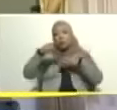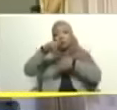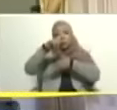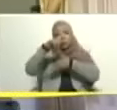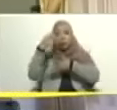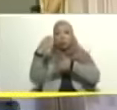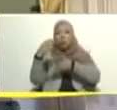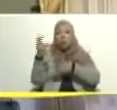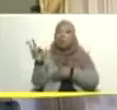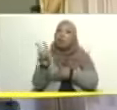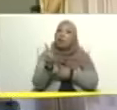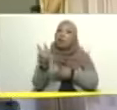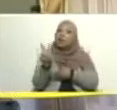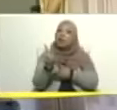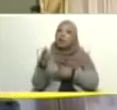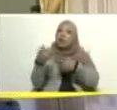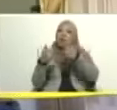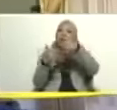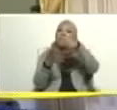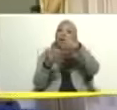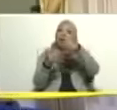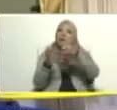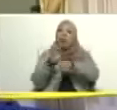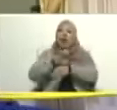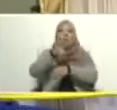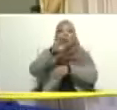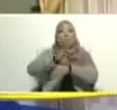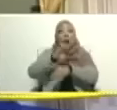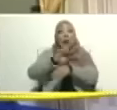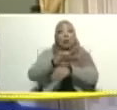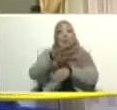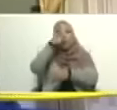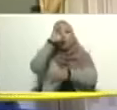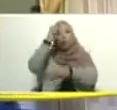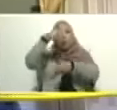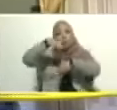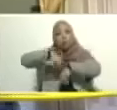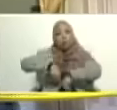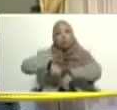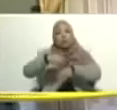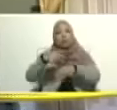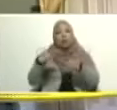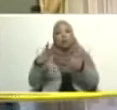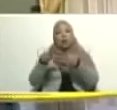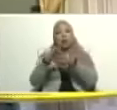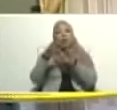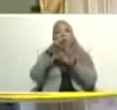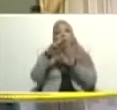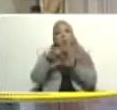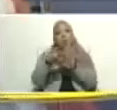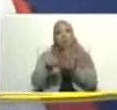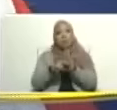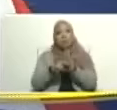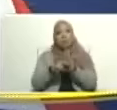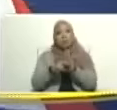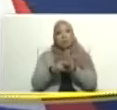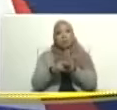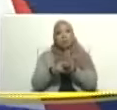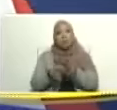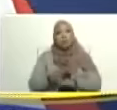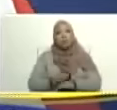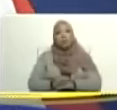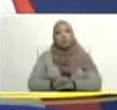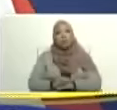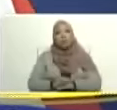Colombia, Venezuela, Panamá, Ecuador. Hemos llegado a importantes consensos de medidas conjuntas. Hemos llegado